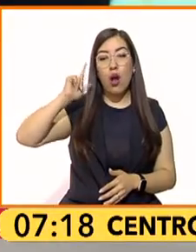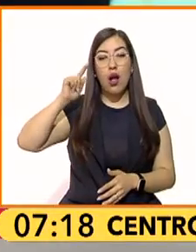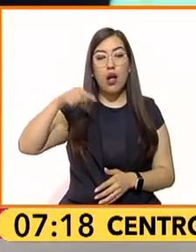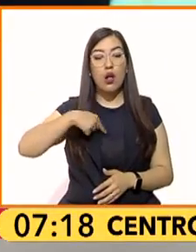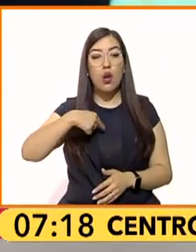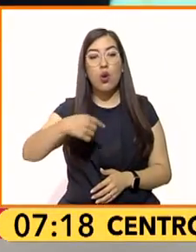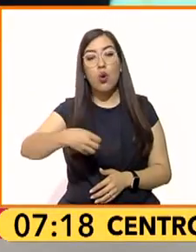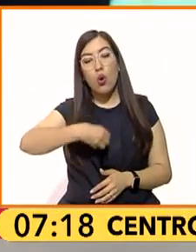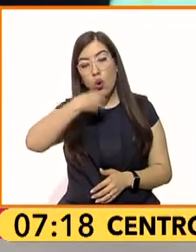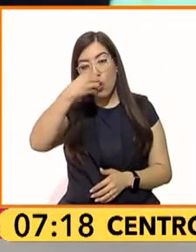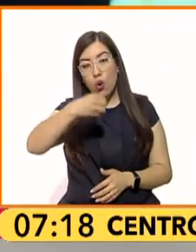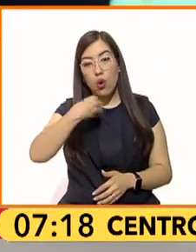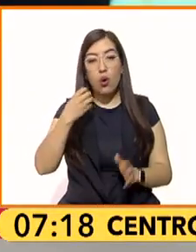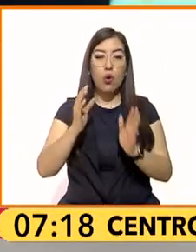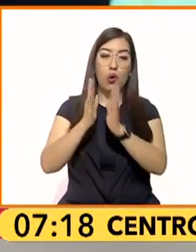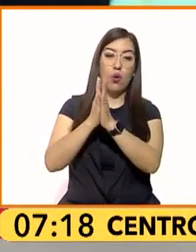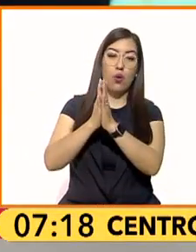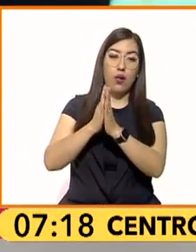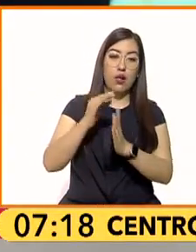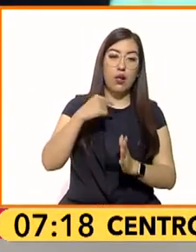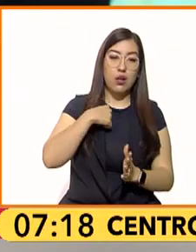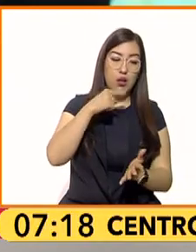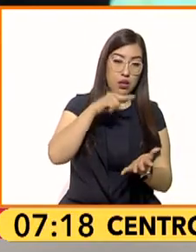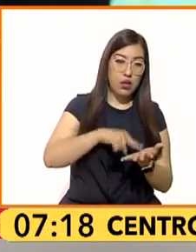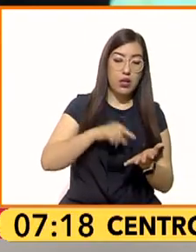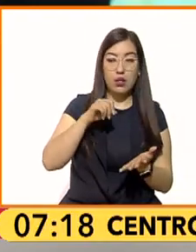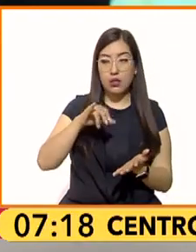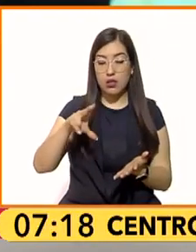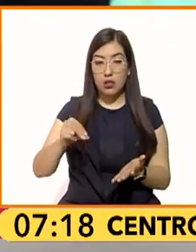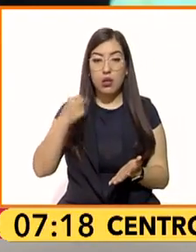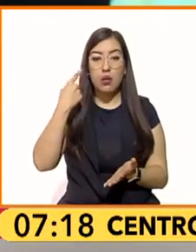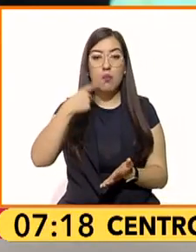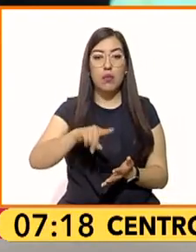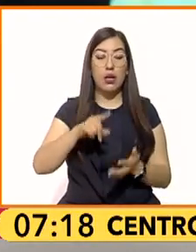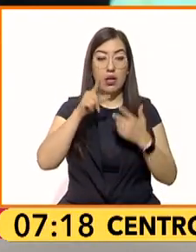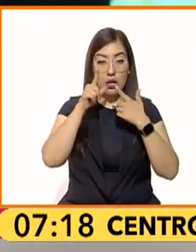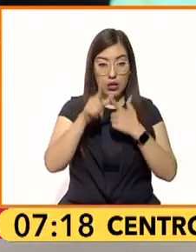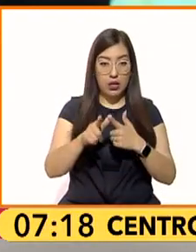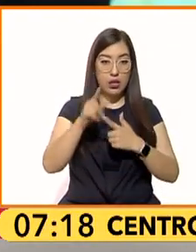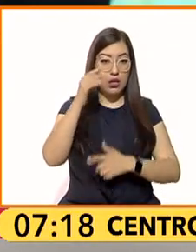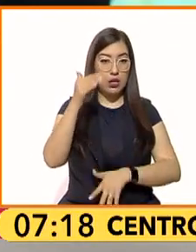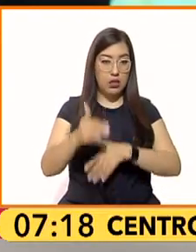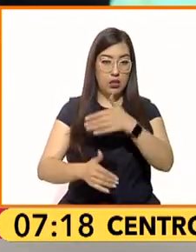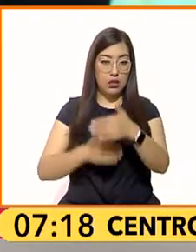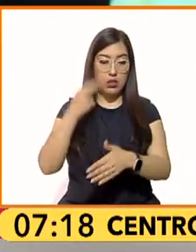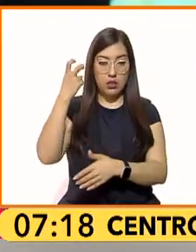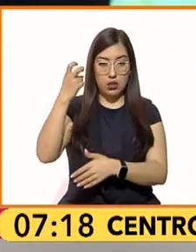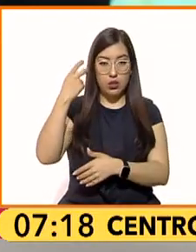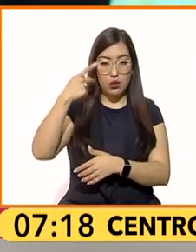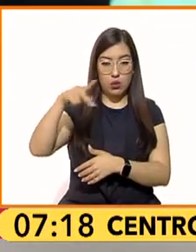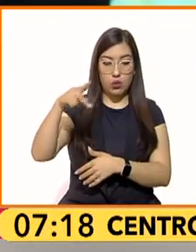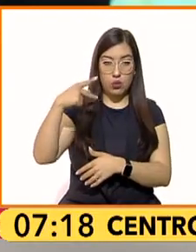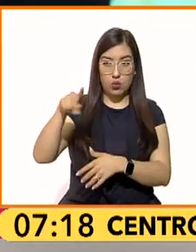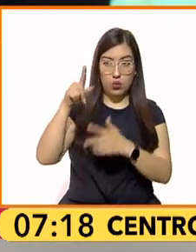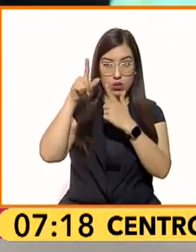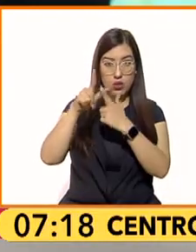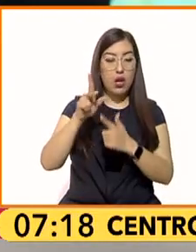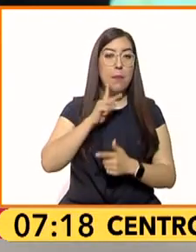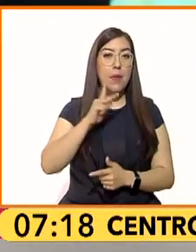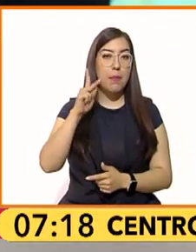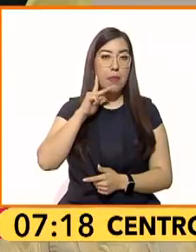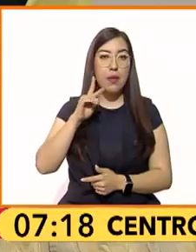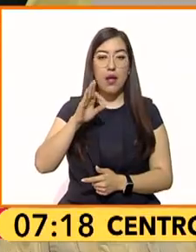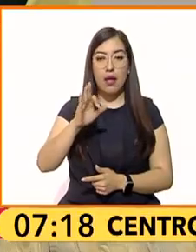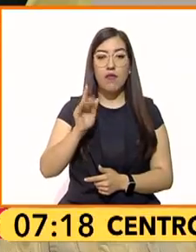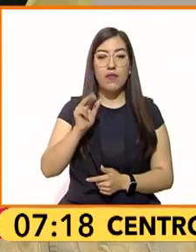aunque no sé si creo o no crea, para que haya una continuidad en el pontificado de Francisco.